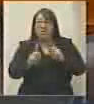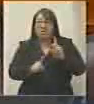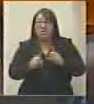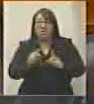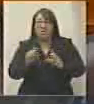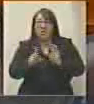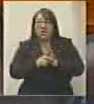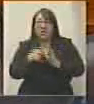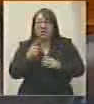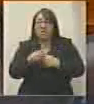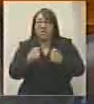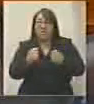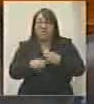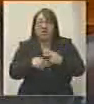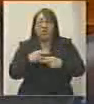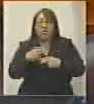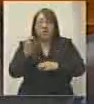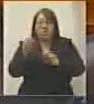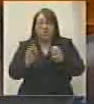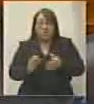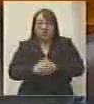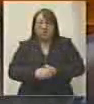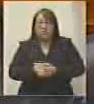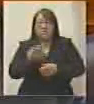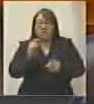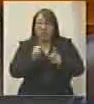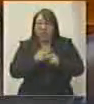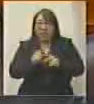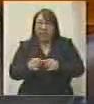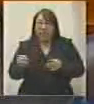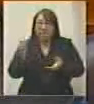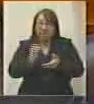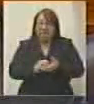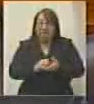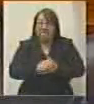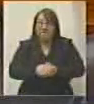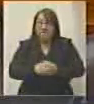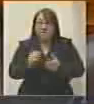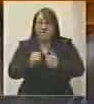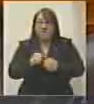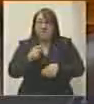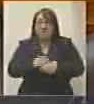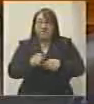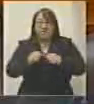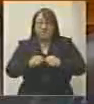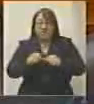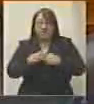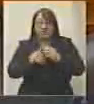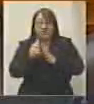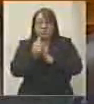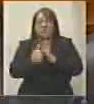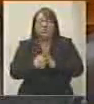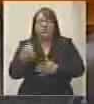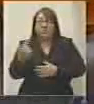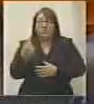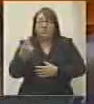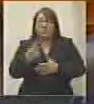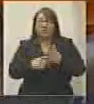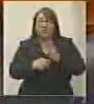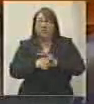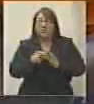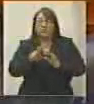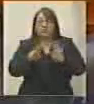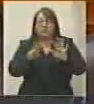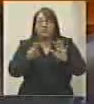28.411, Ley General del Sistema Nacional de Presupuesto. Asimismo, establécese la vigencia permanente del artículo único de la